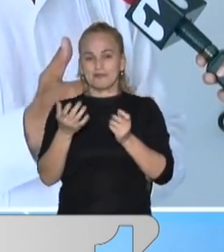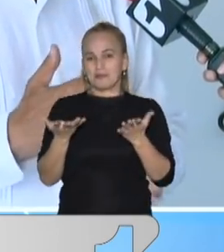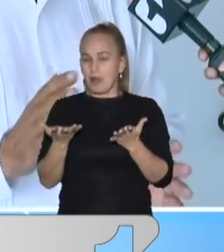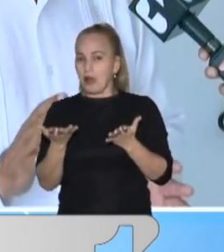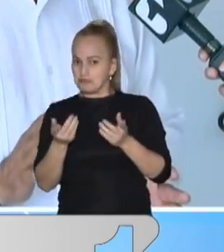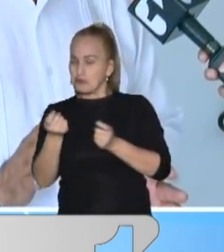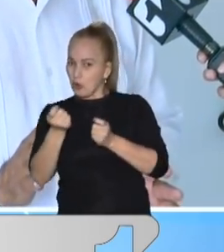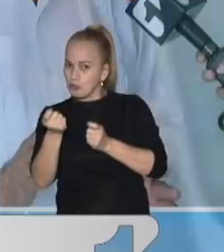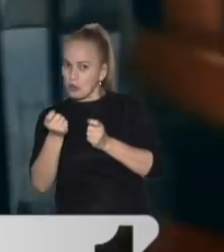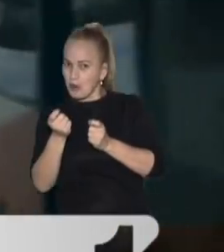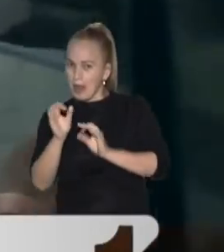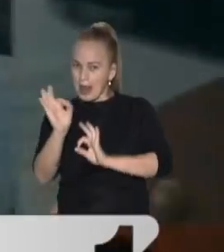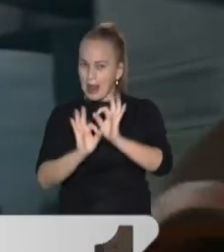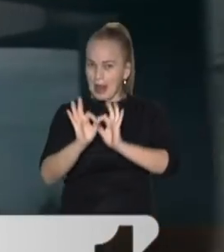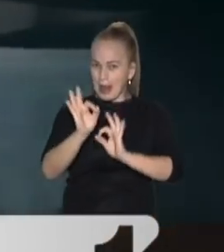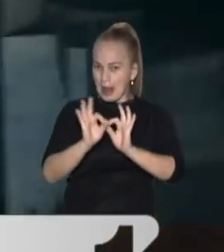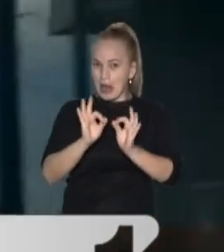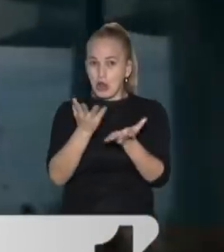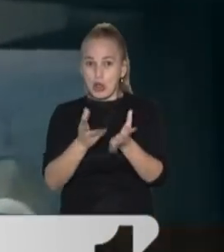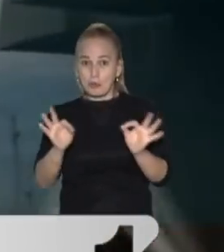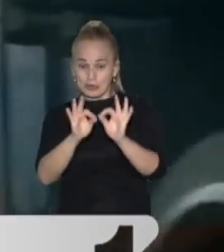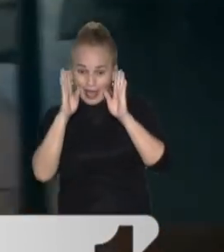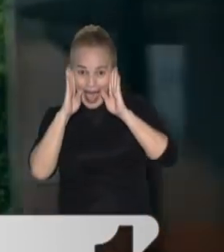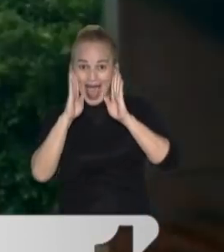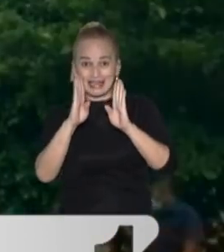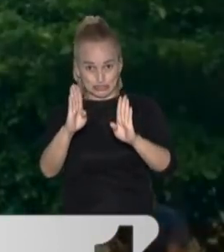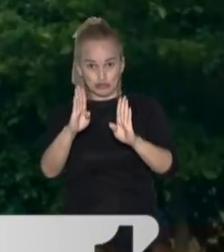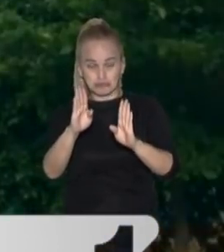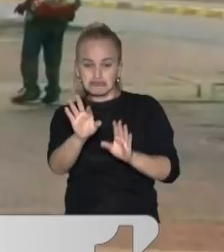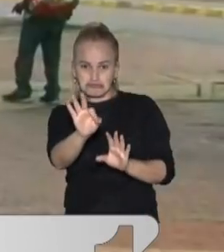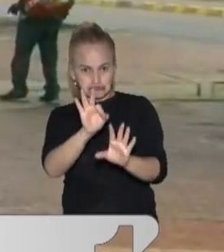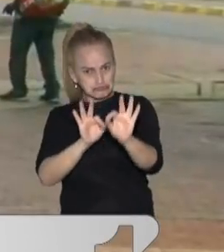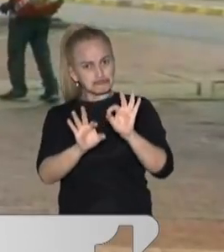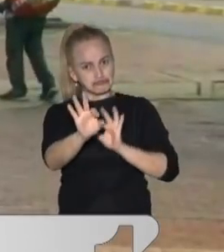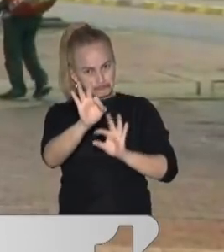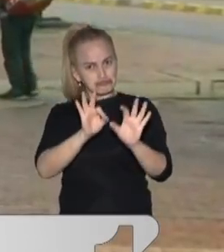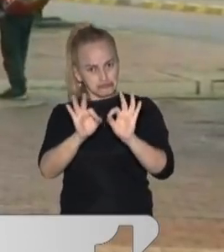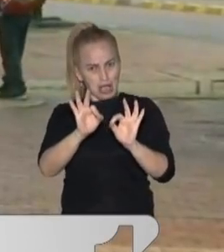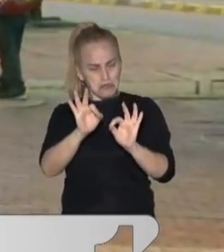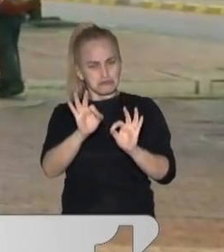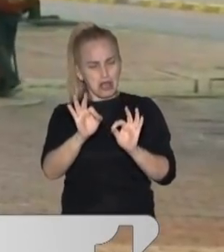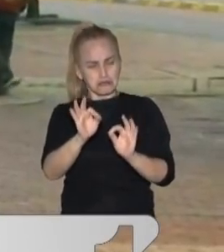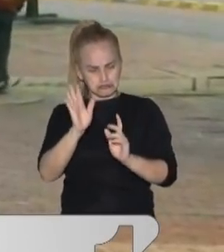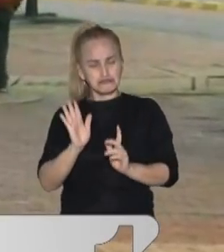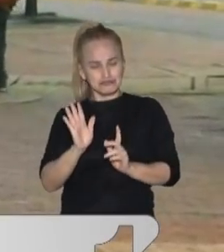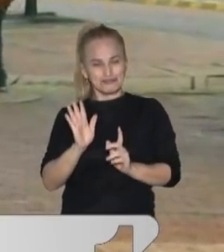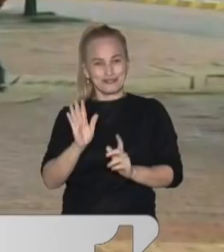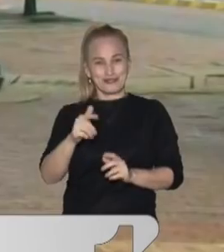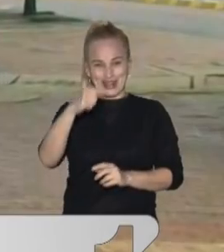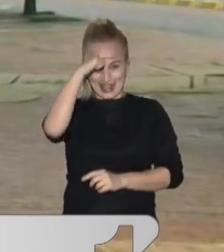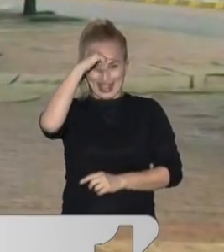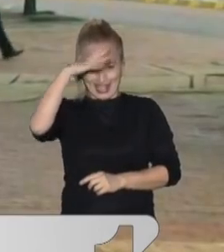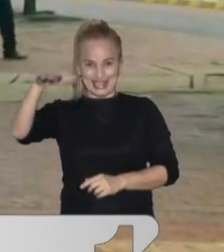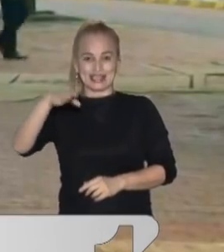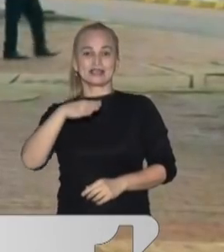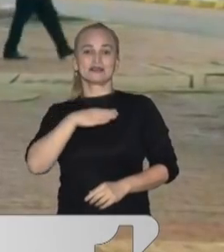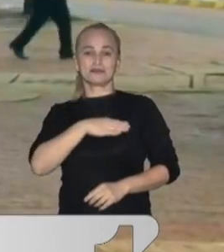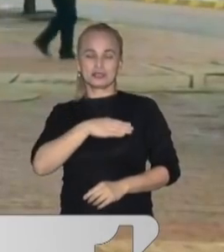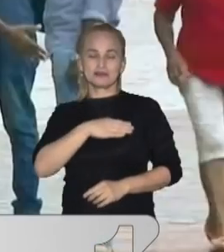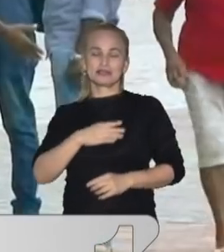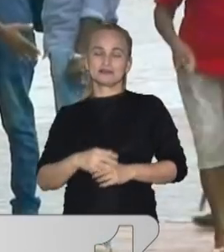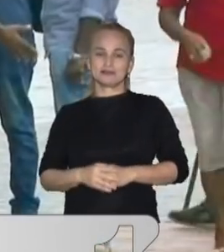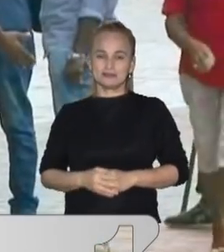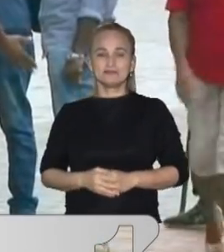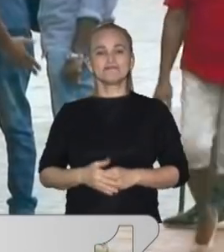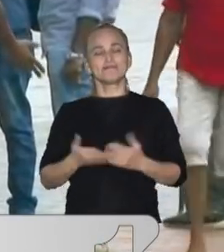maniobra para poder garantizar una atención con oportunidad como se merecen todos los cartageneros y bolivarenses.